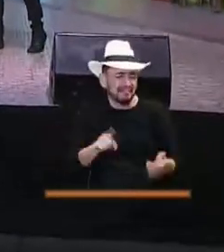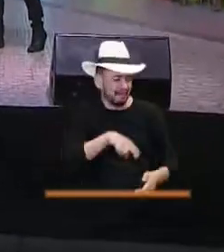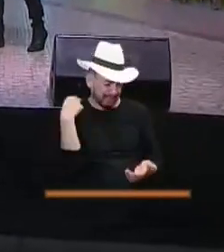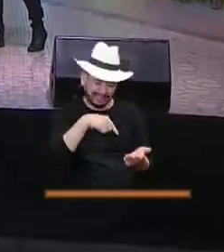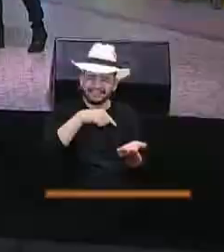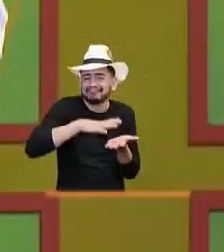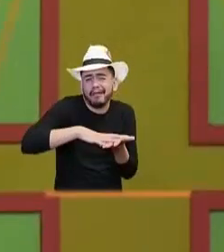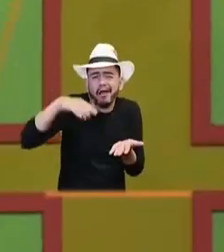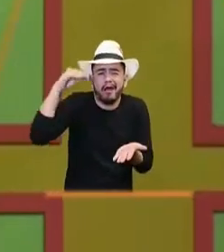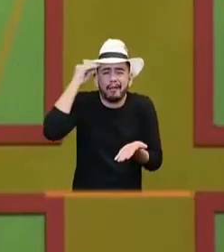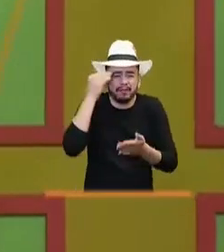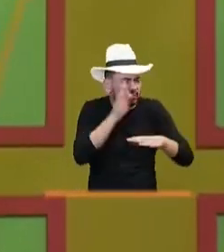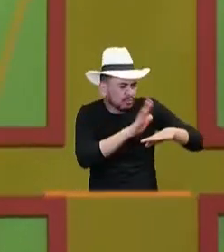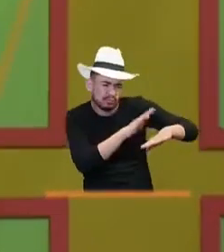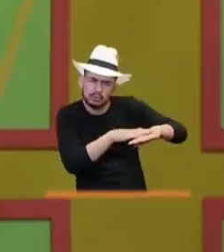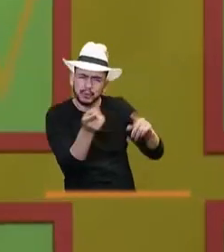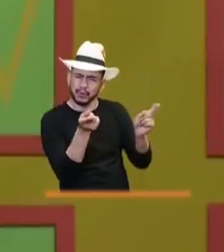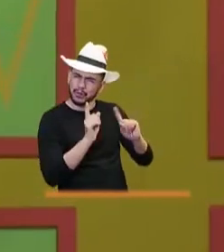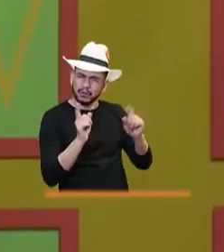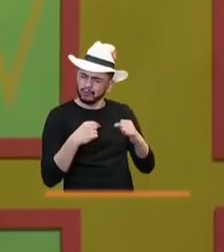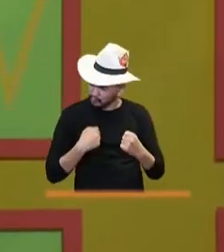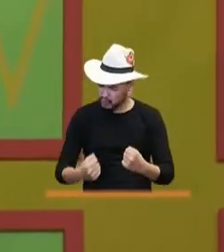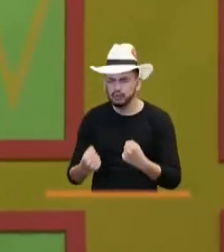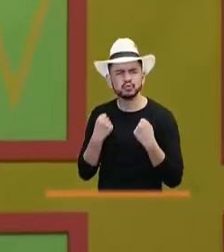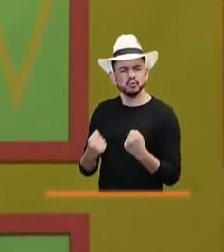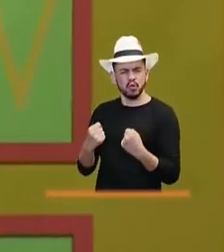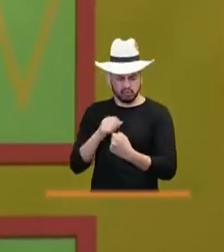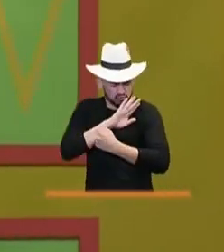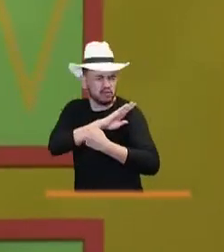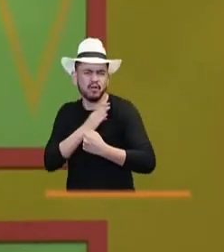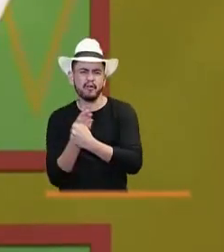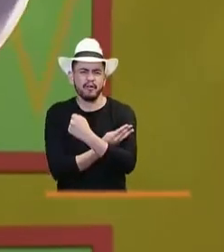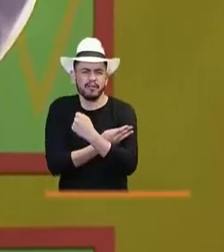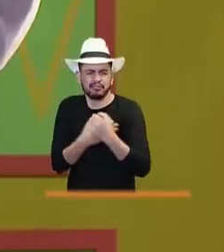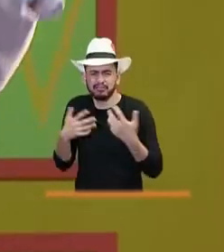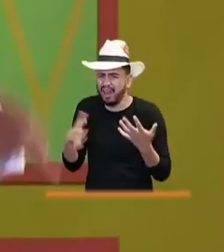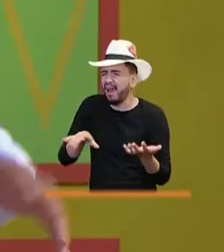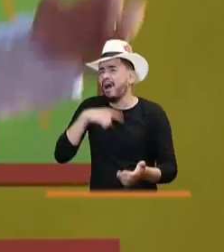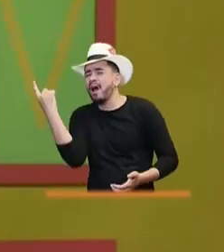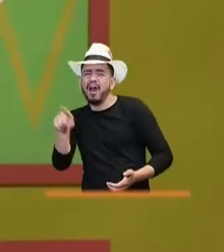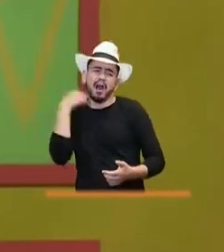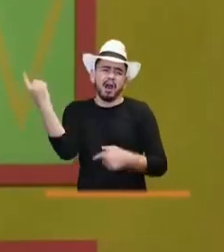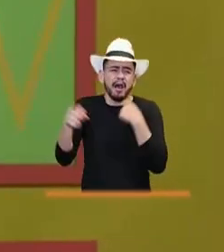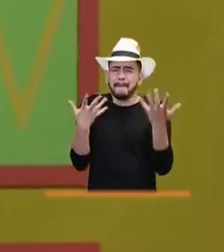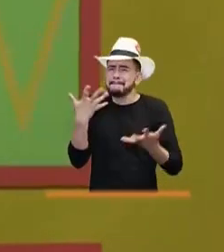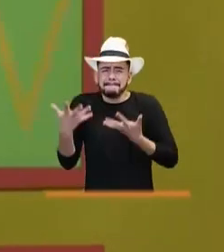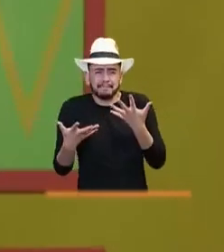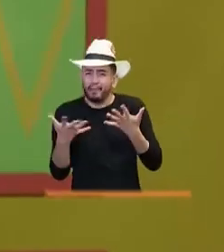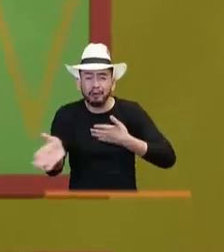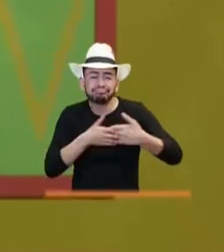llores, emprende de nuevo el viaje, que todo fracaso trae el